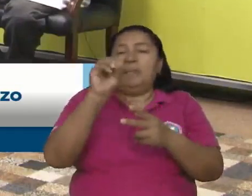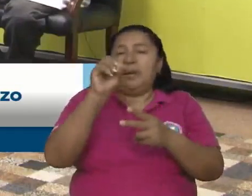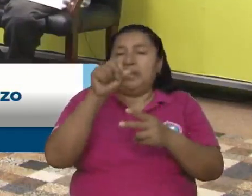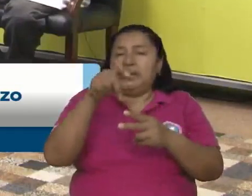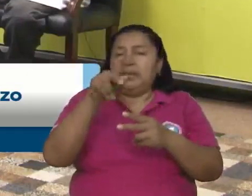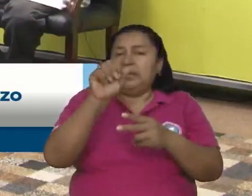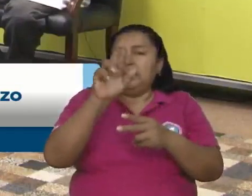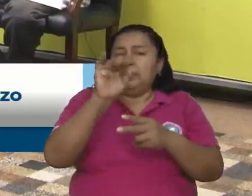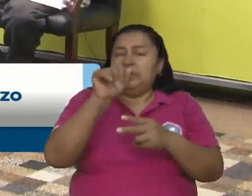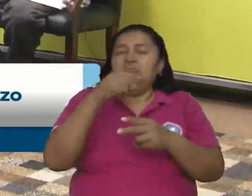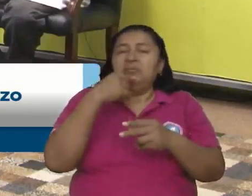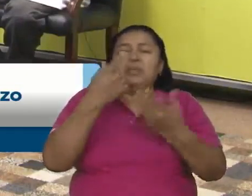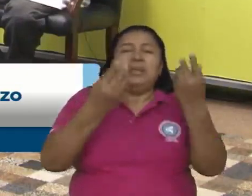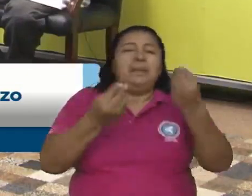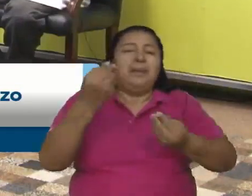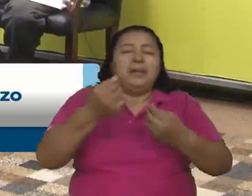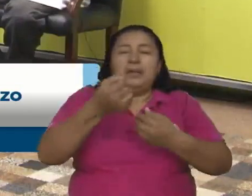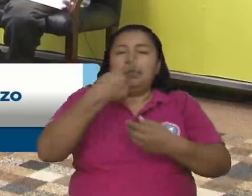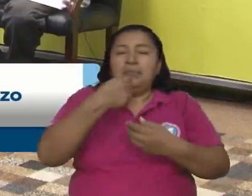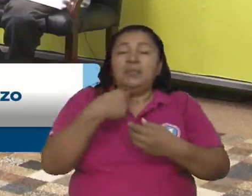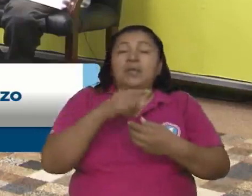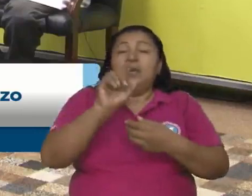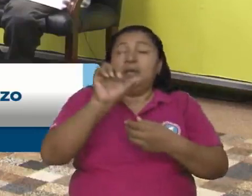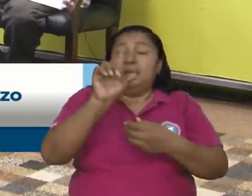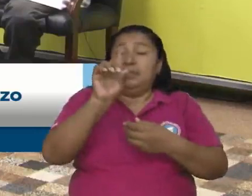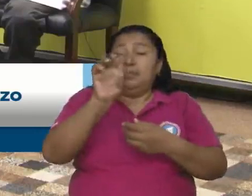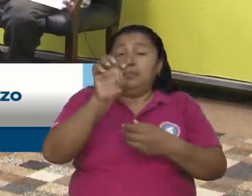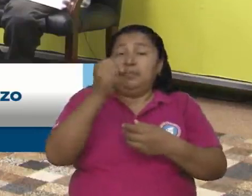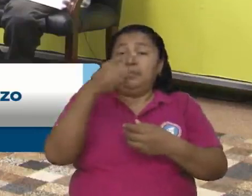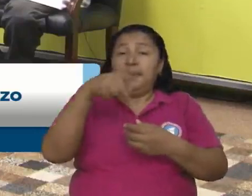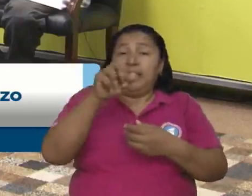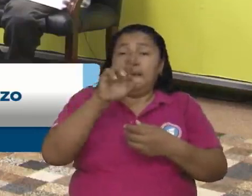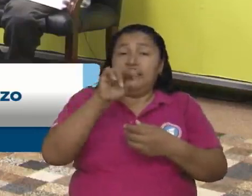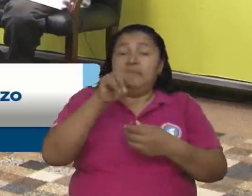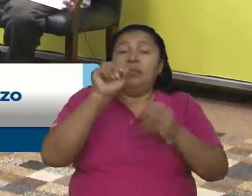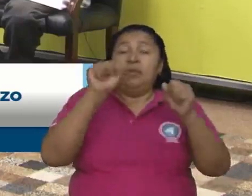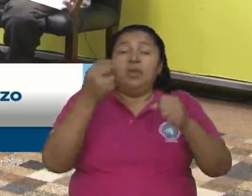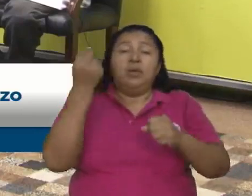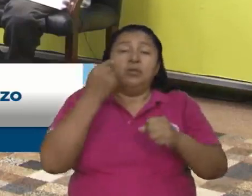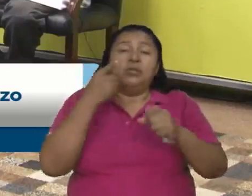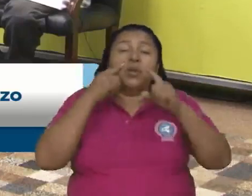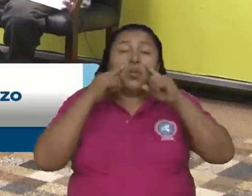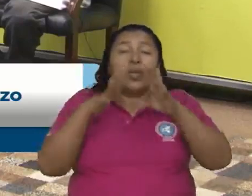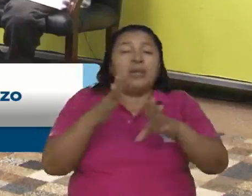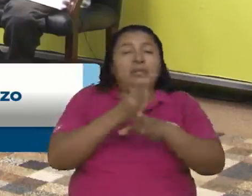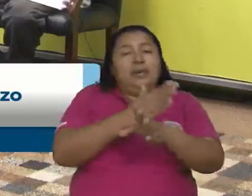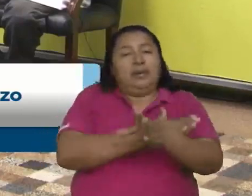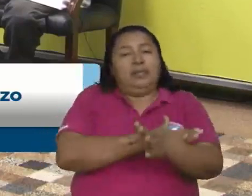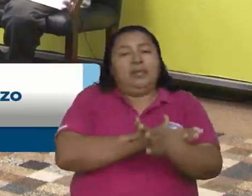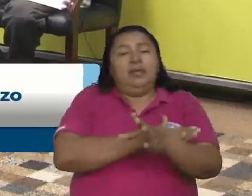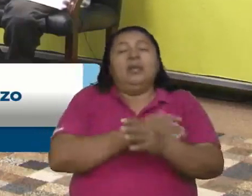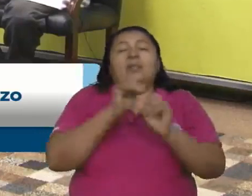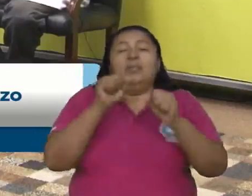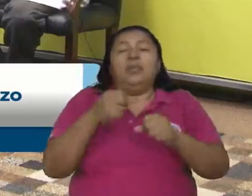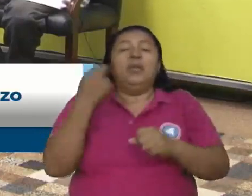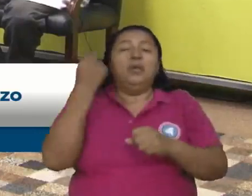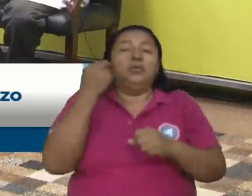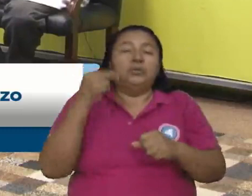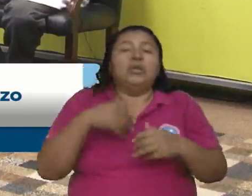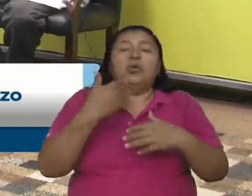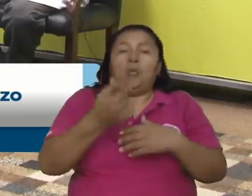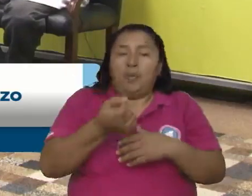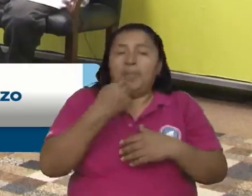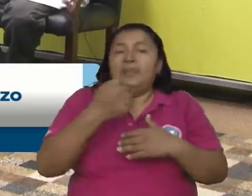de tratamiento. Lo interesante de las heparinas es que vos la puedes usar como preventivo y la puedes usar como